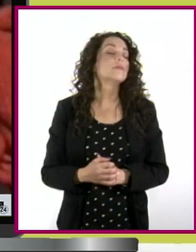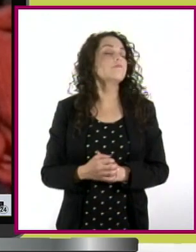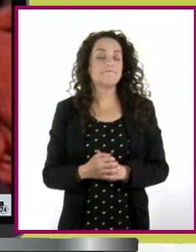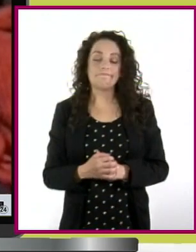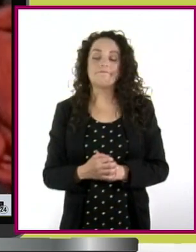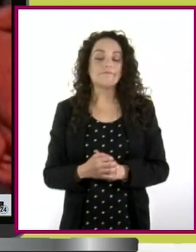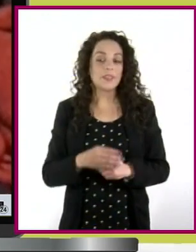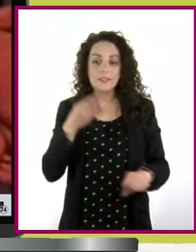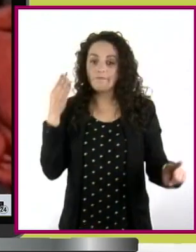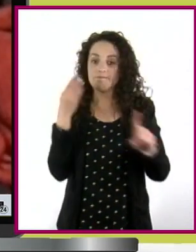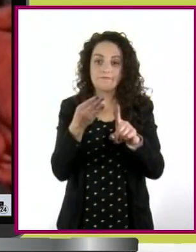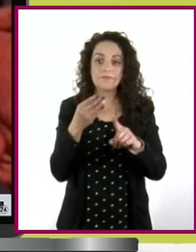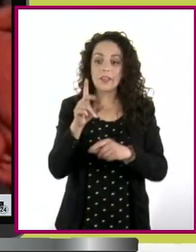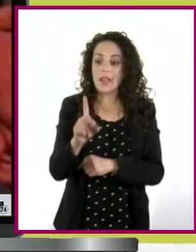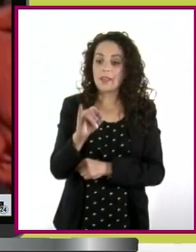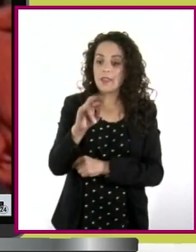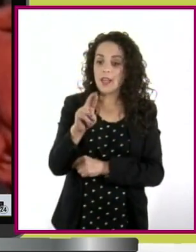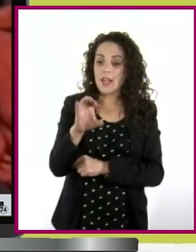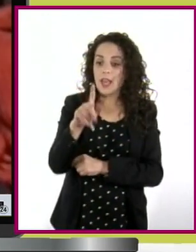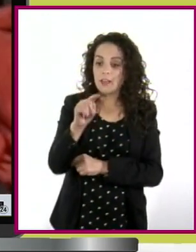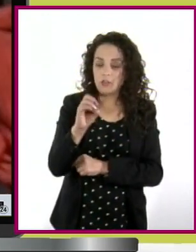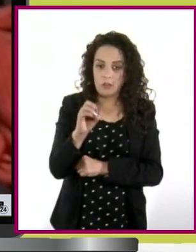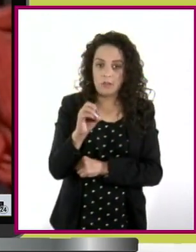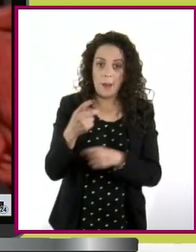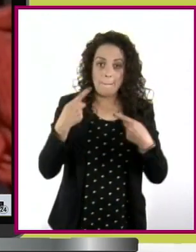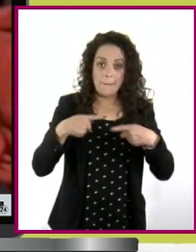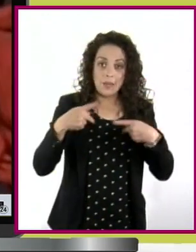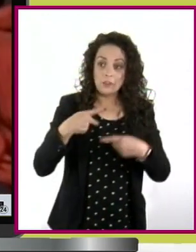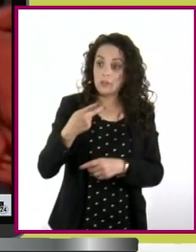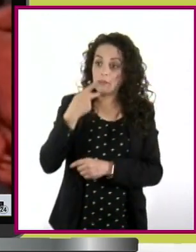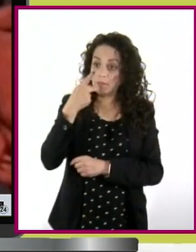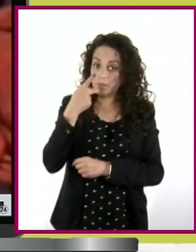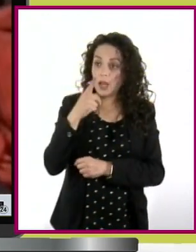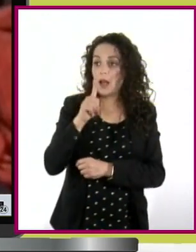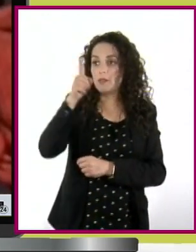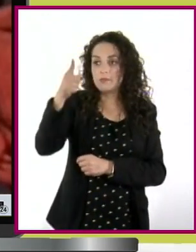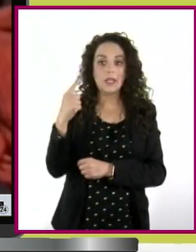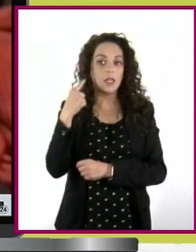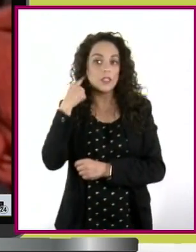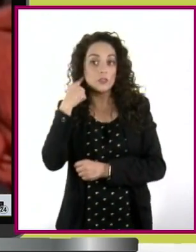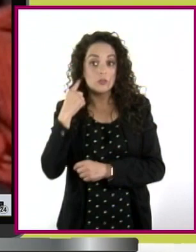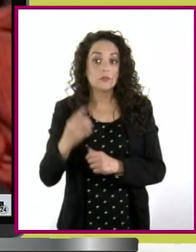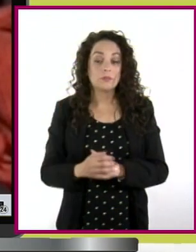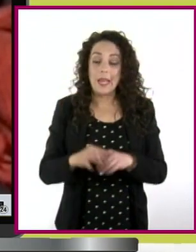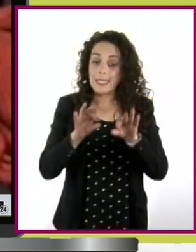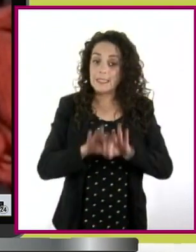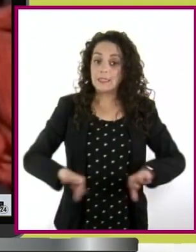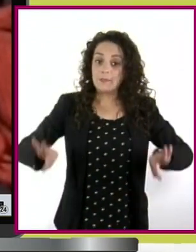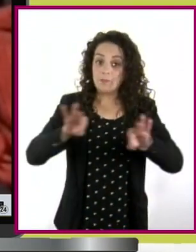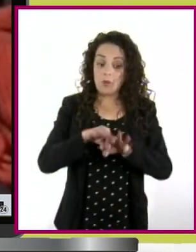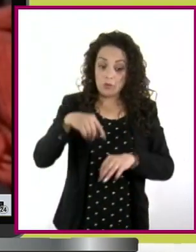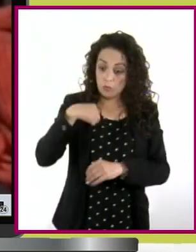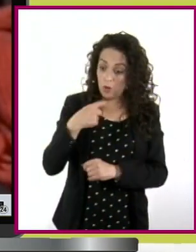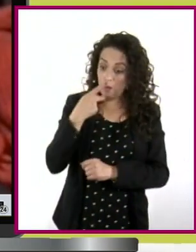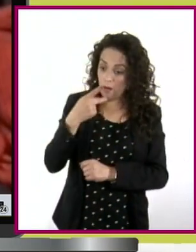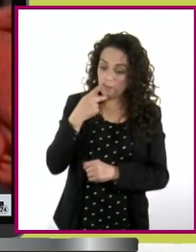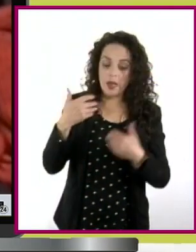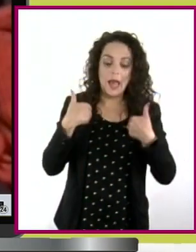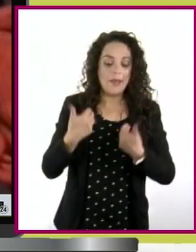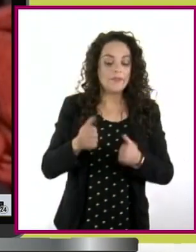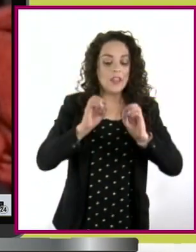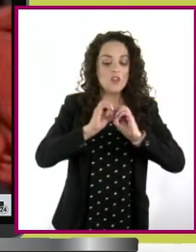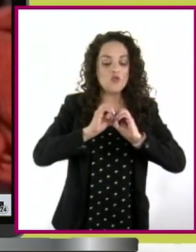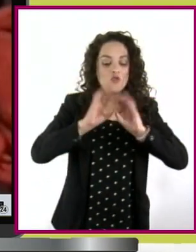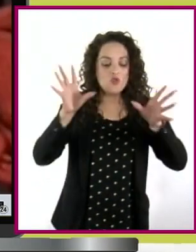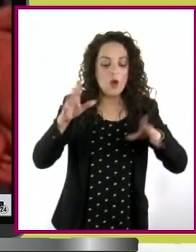directa entre el emisor y el receptor. Es muy importante que el emisor tenga clara cuál